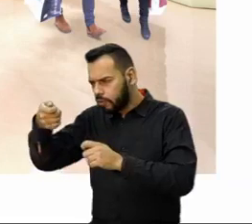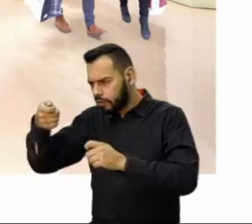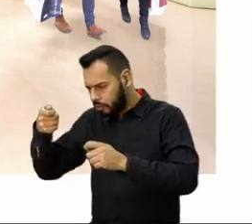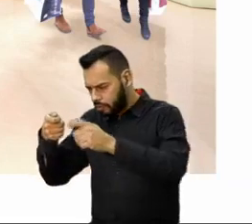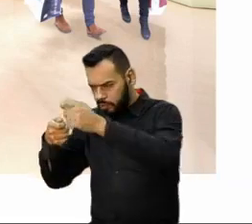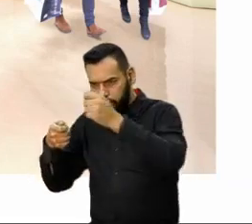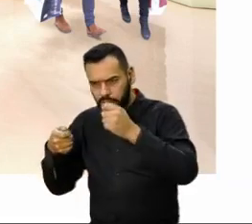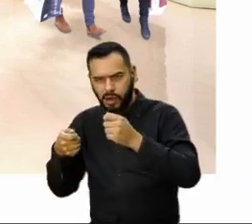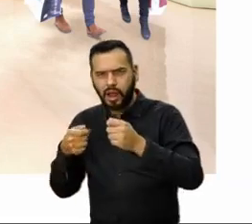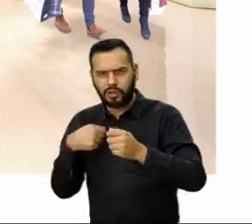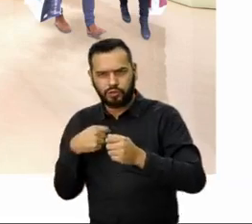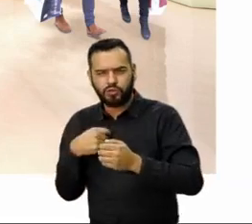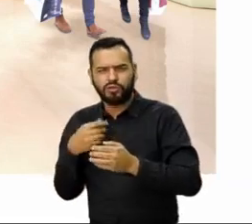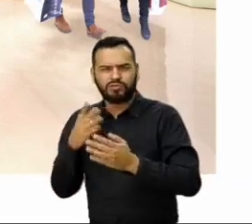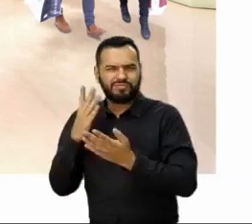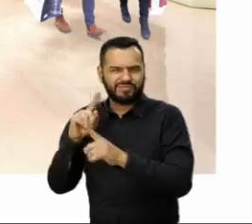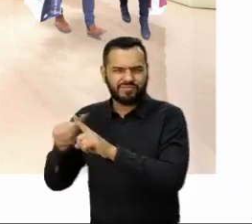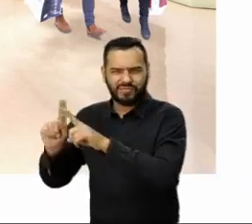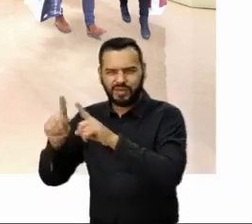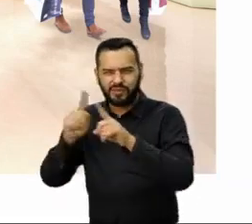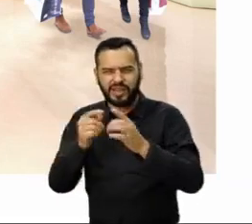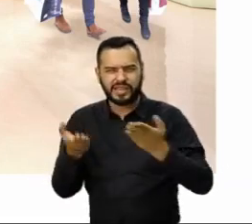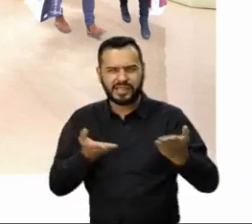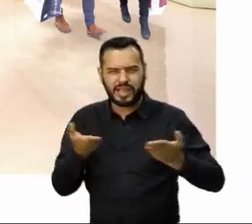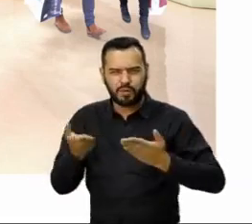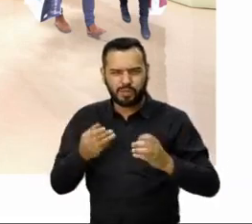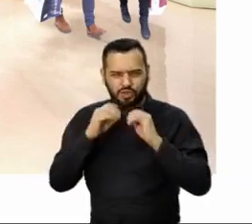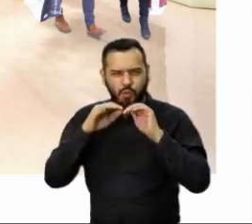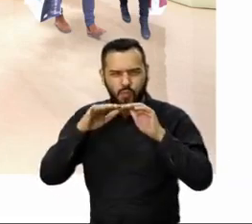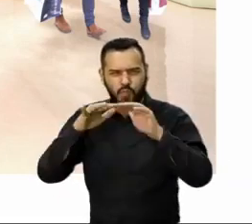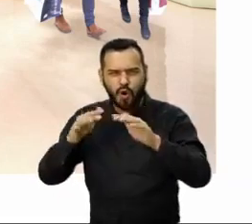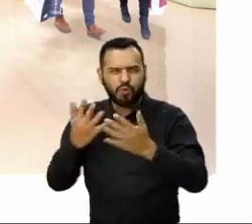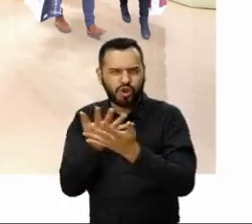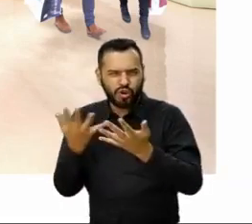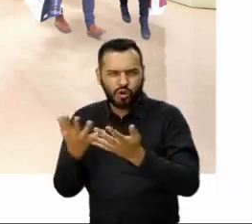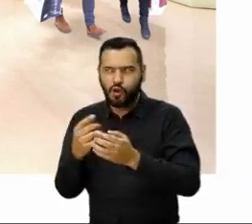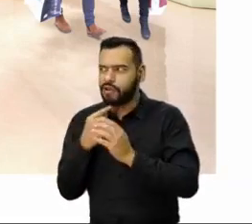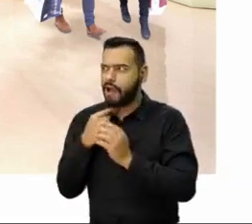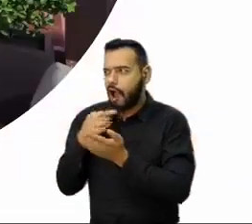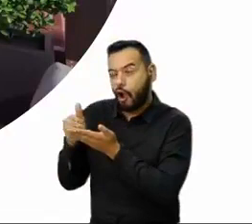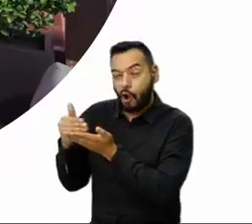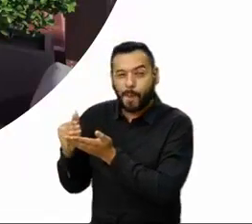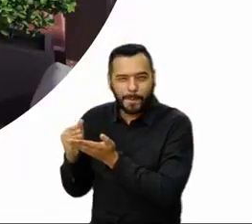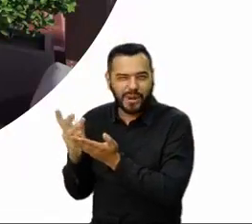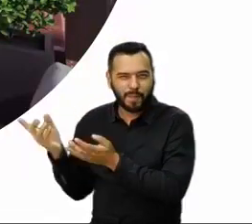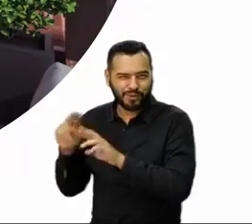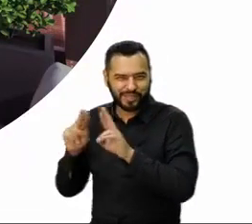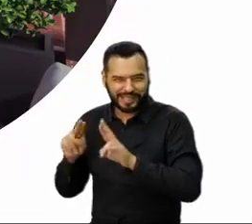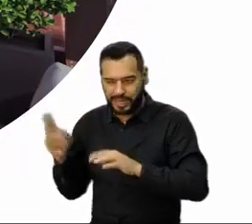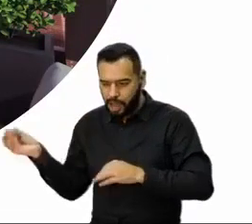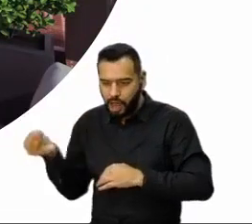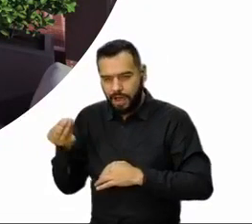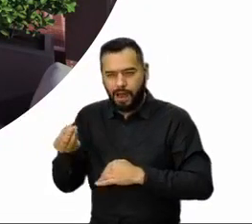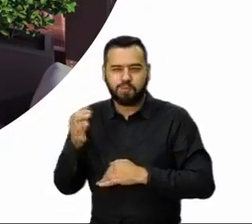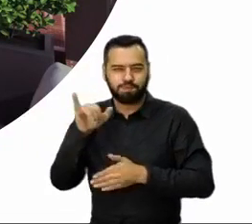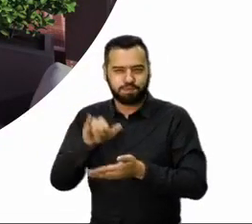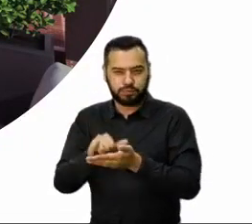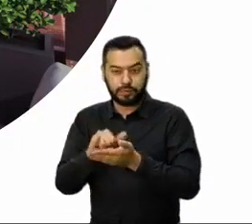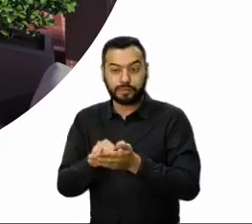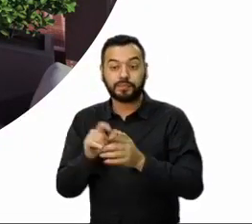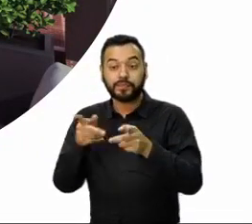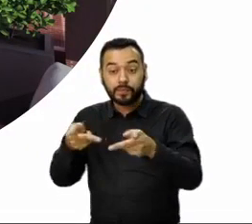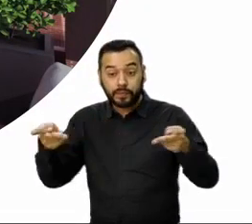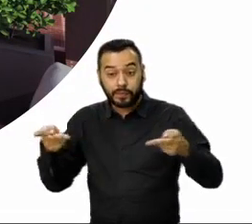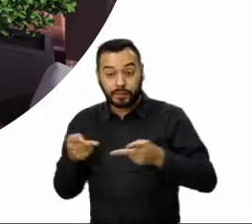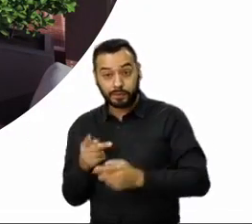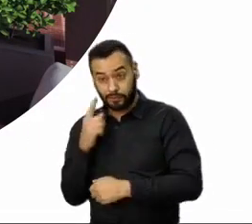tengan a la mano son recibos públicos y también estas cositas que a veces nos llegan de nuestros antojos a las íes vamos a manejar una